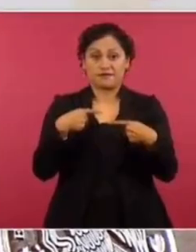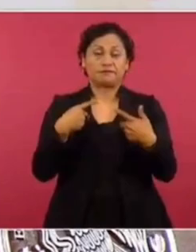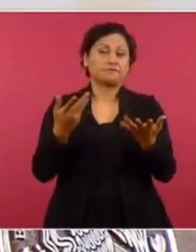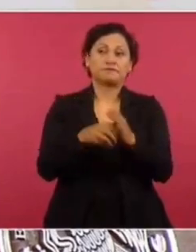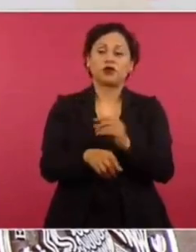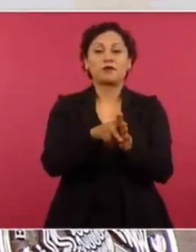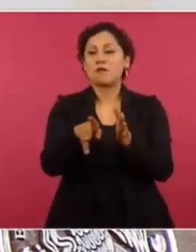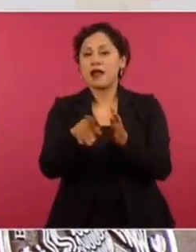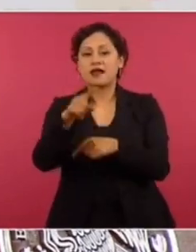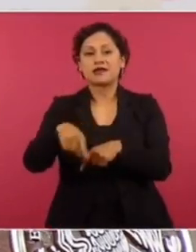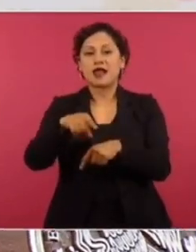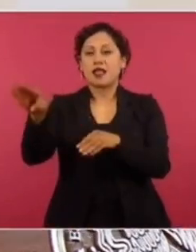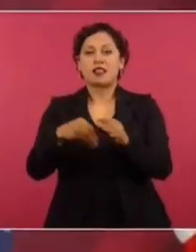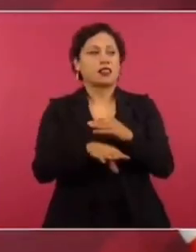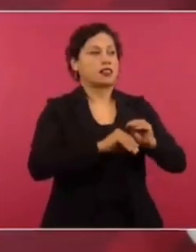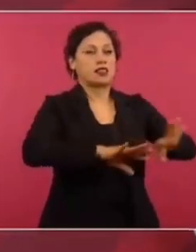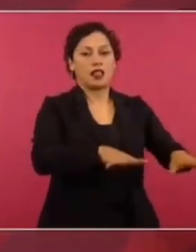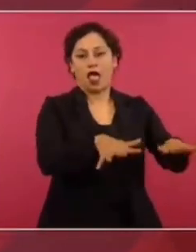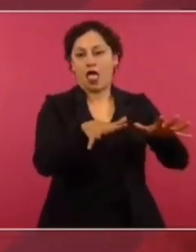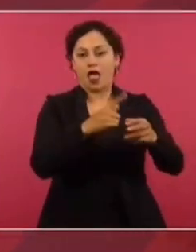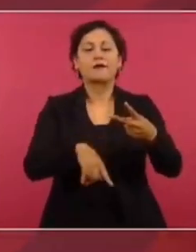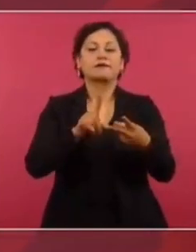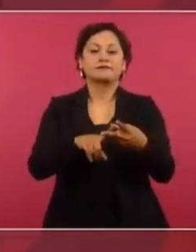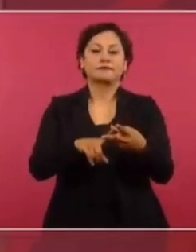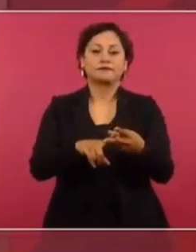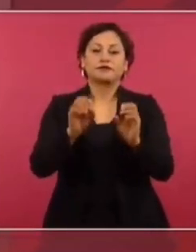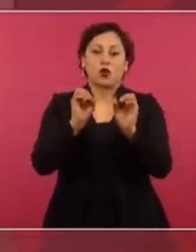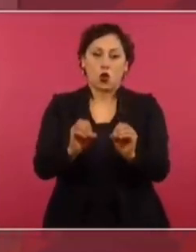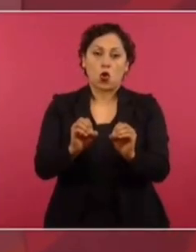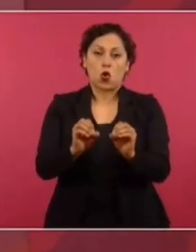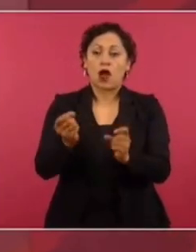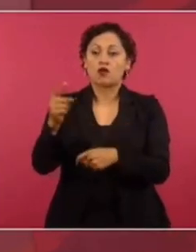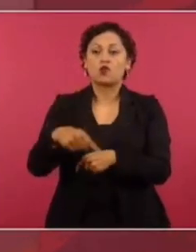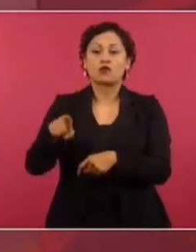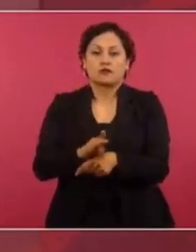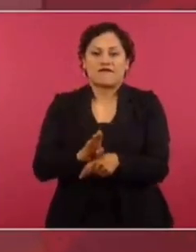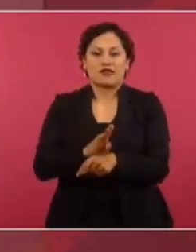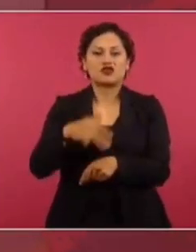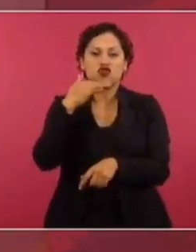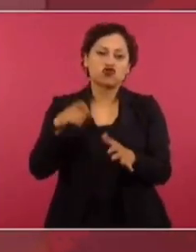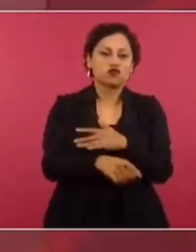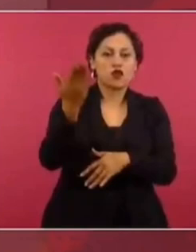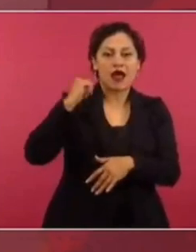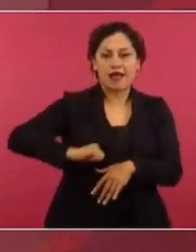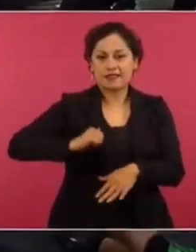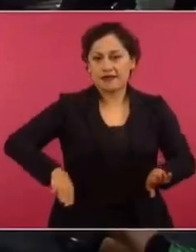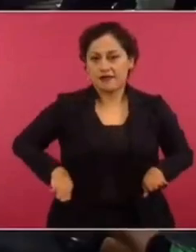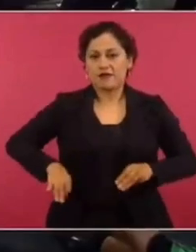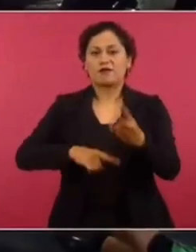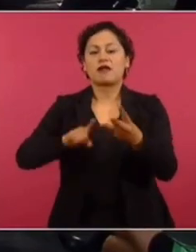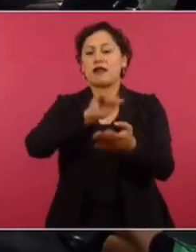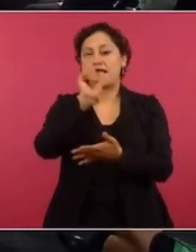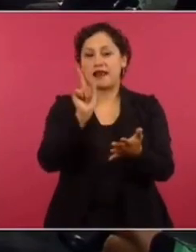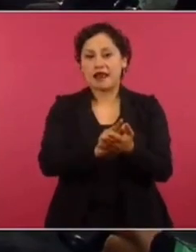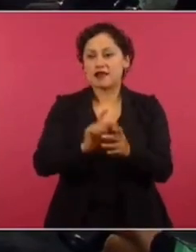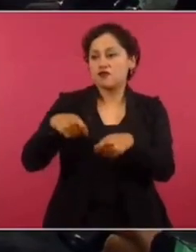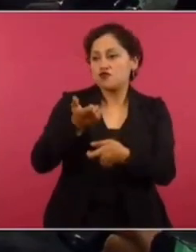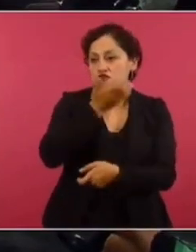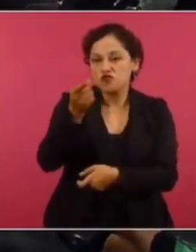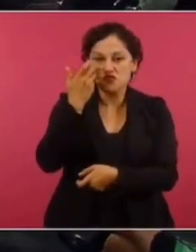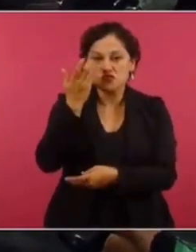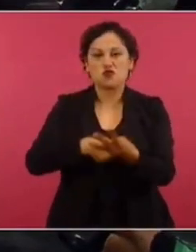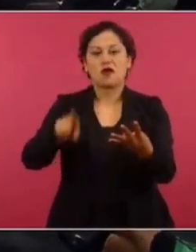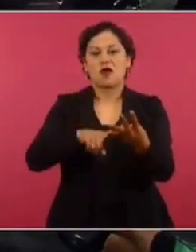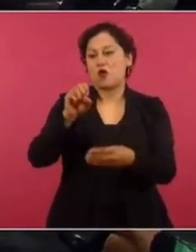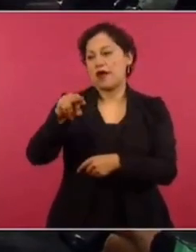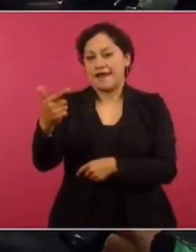prensa amarillista, sensacionalista, los beneficiarios con la corrupción del antiguo régimen, los medios de información convencionales, no todos, organizaciones